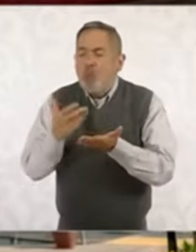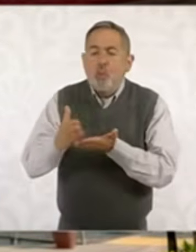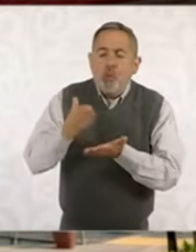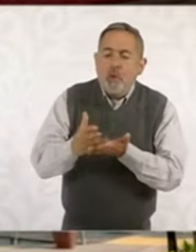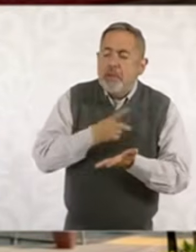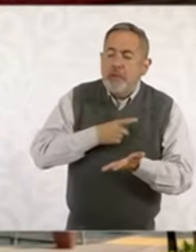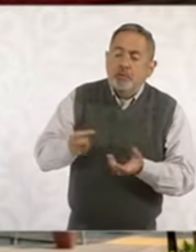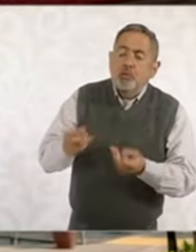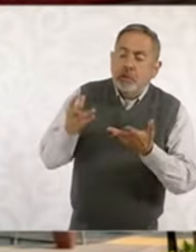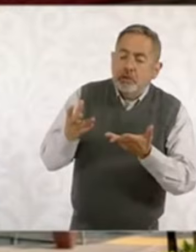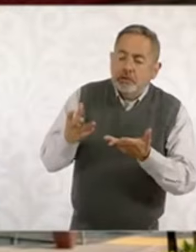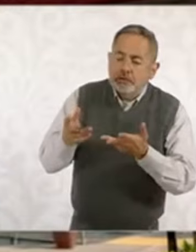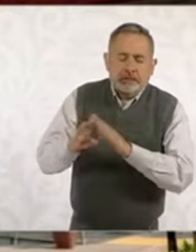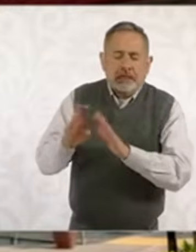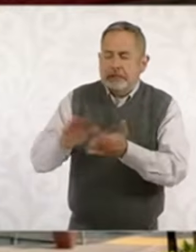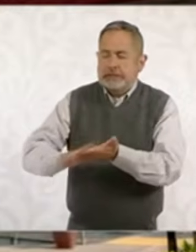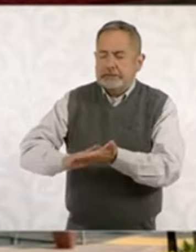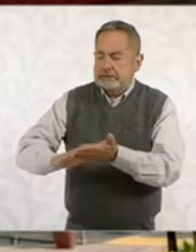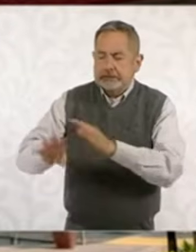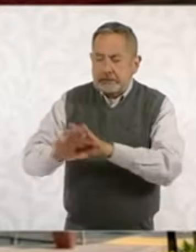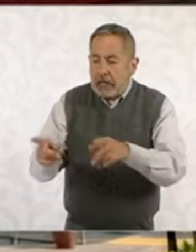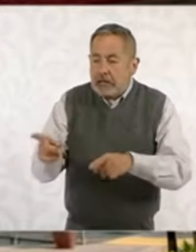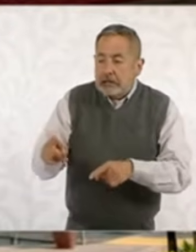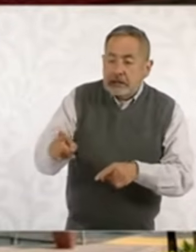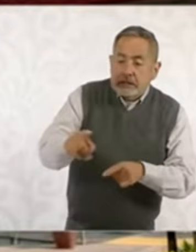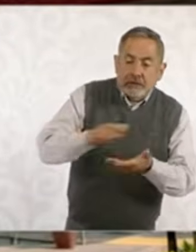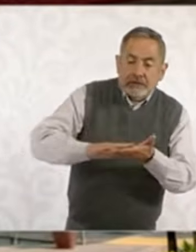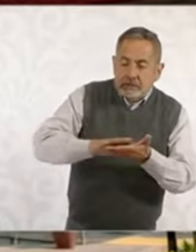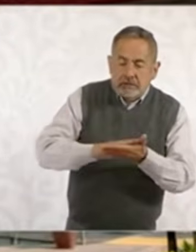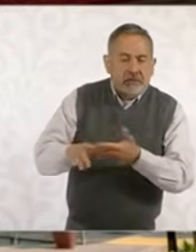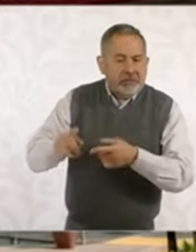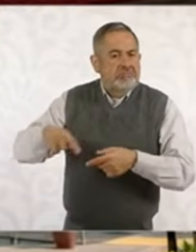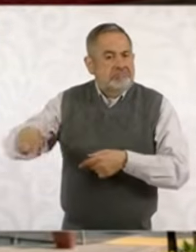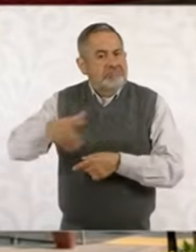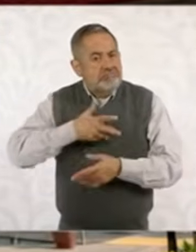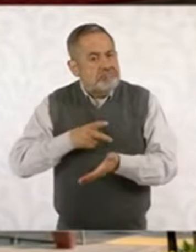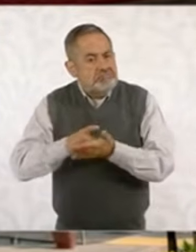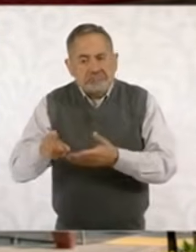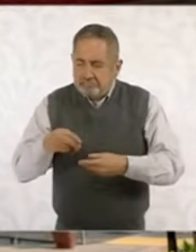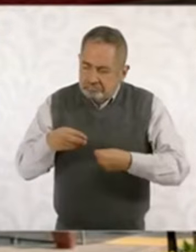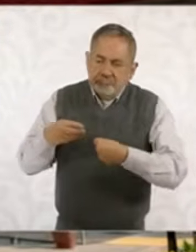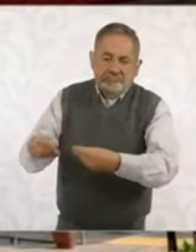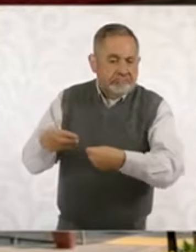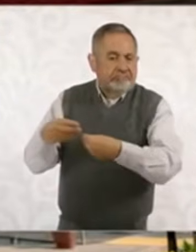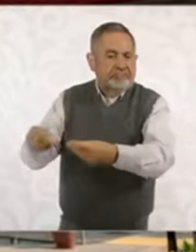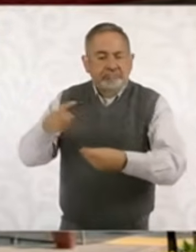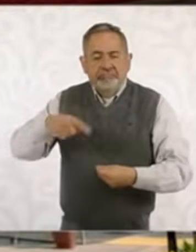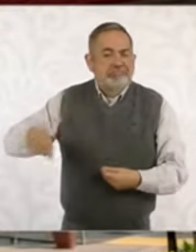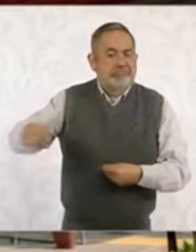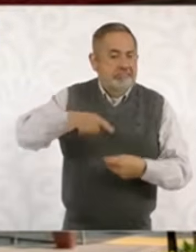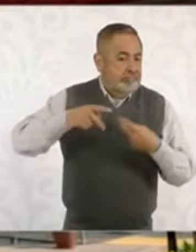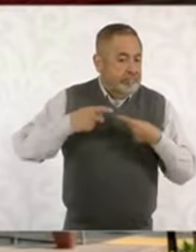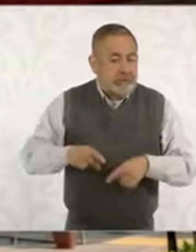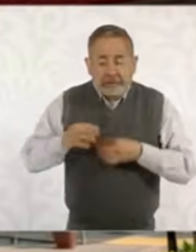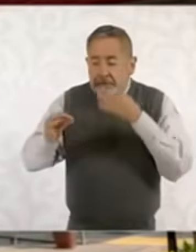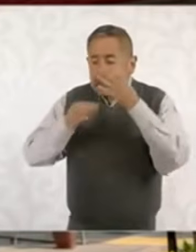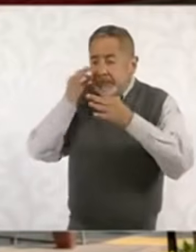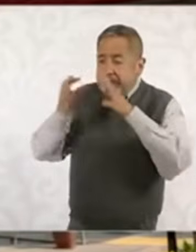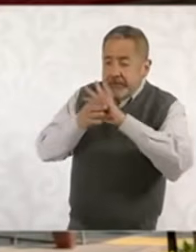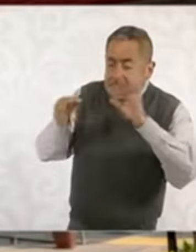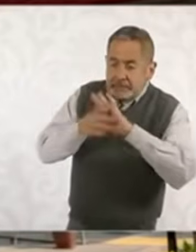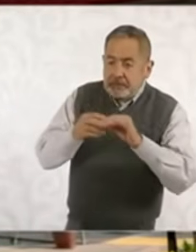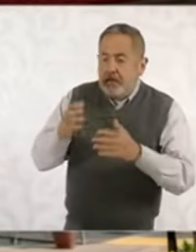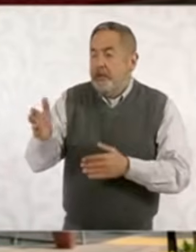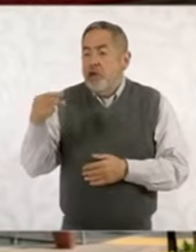créditos, pero también se están restituyendo los derechos de las personas trabajadoras al servicio del Estado. Una campaña de actualización de